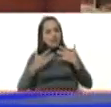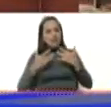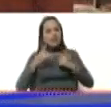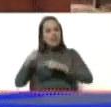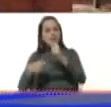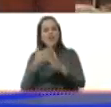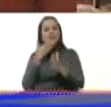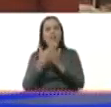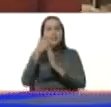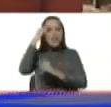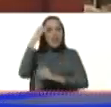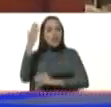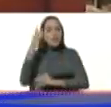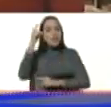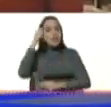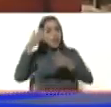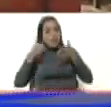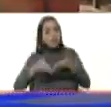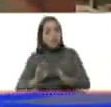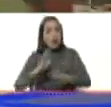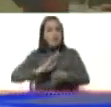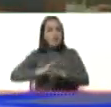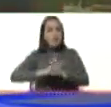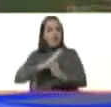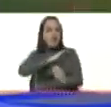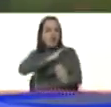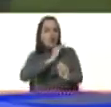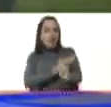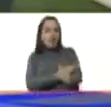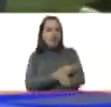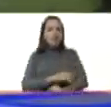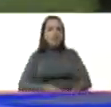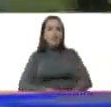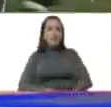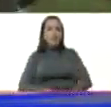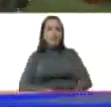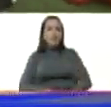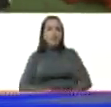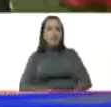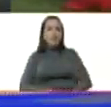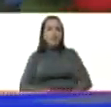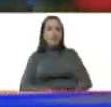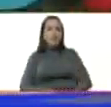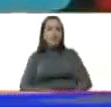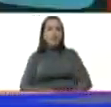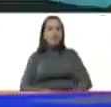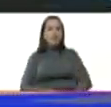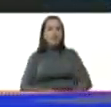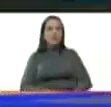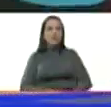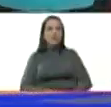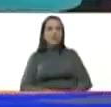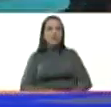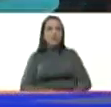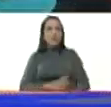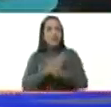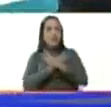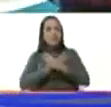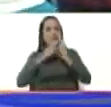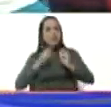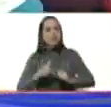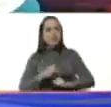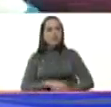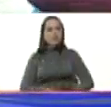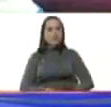te toque parir. Elena, porque vas a llegar fuerte con esos músculos allí fuertes, flexibles. Muy bien, y esos huesos, mira. Muy bien.